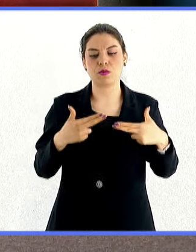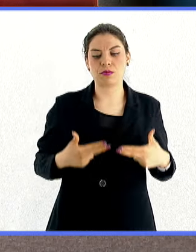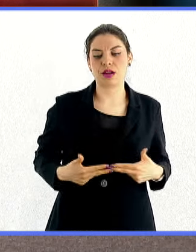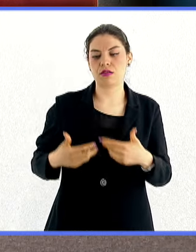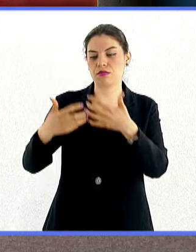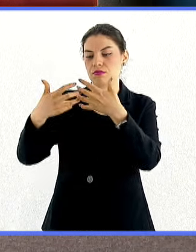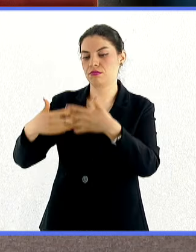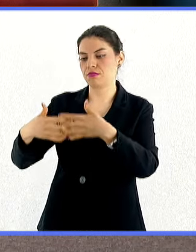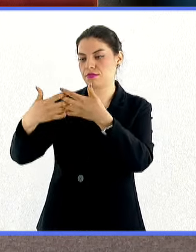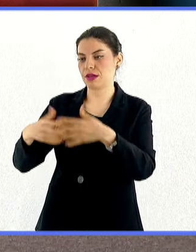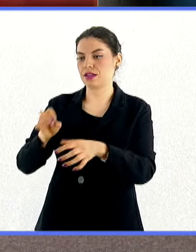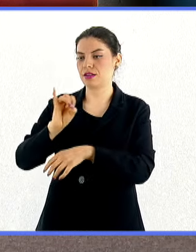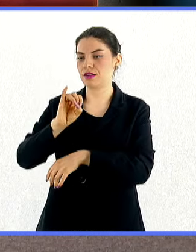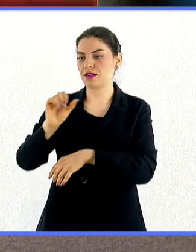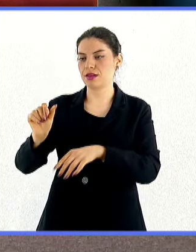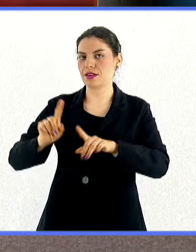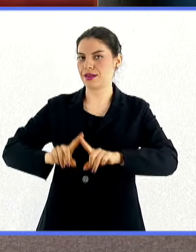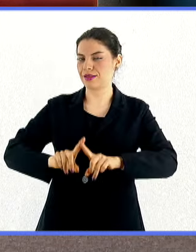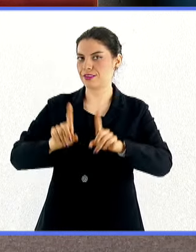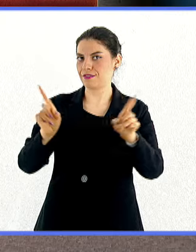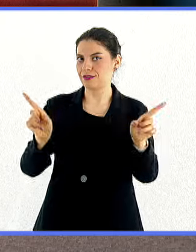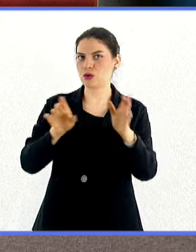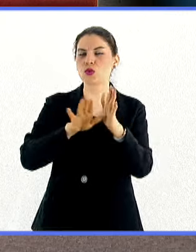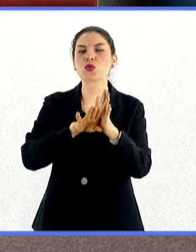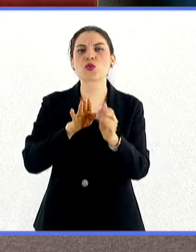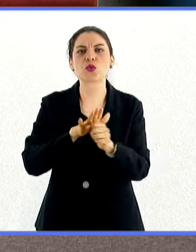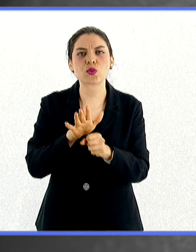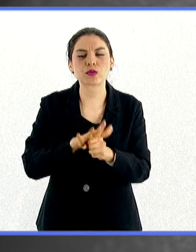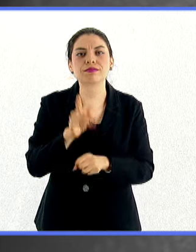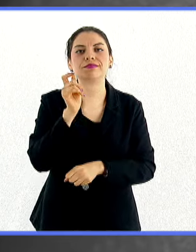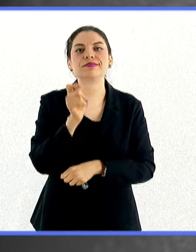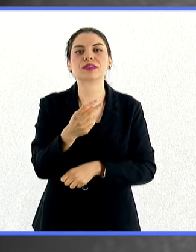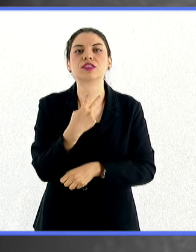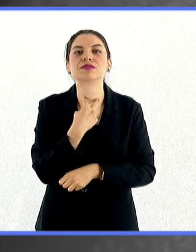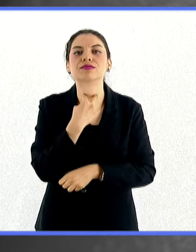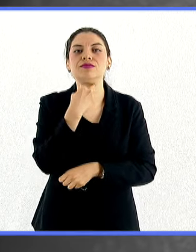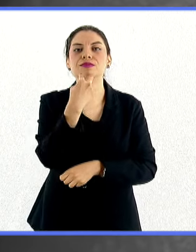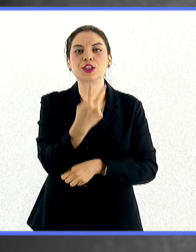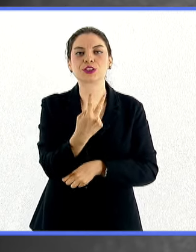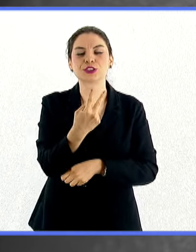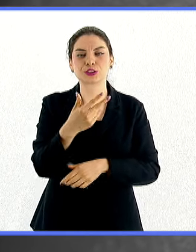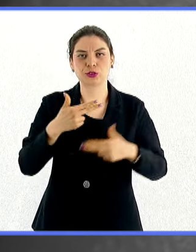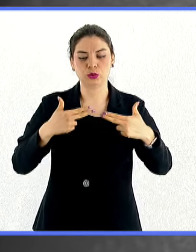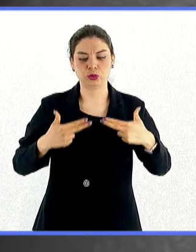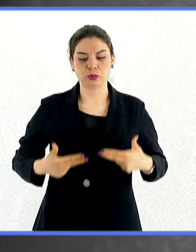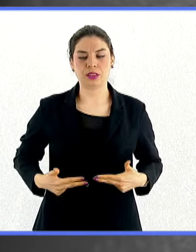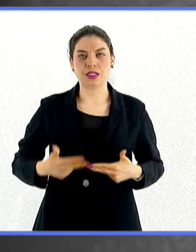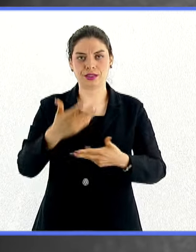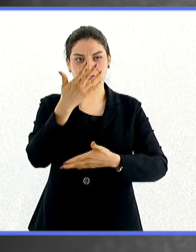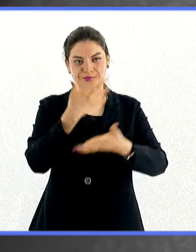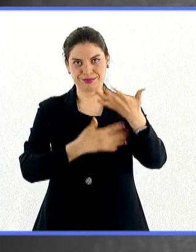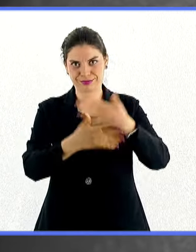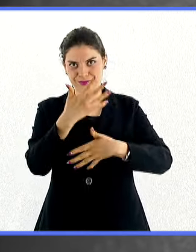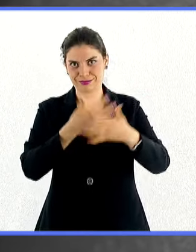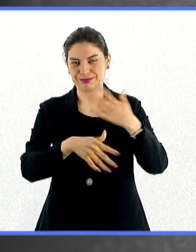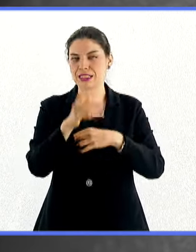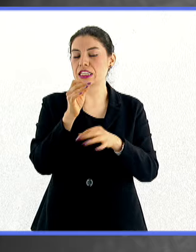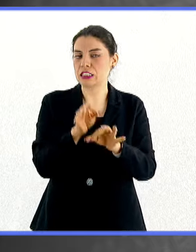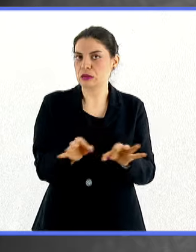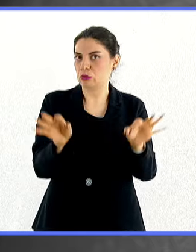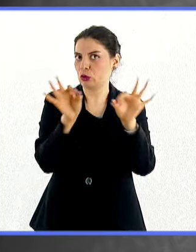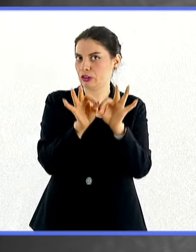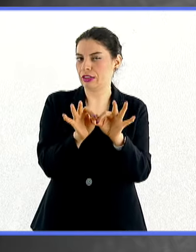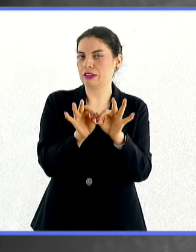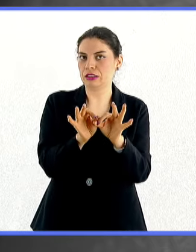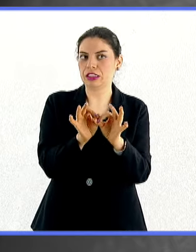inteligencia artificial, que es precisamente la que mencionas, la voz humana. Yo creo que es absolutamente esencial el contacto con el otro. El